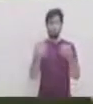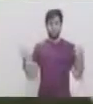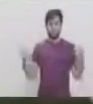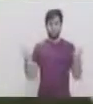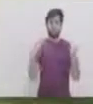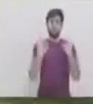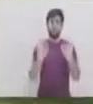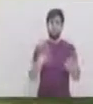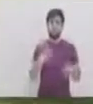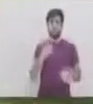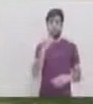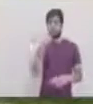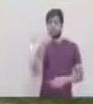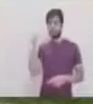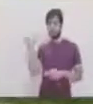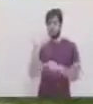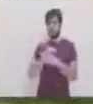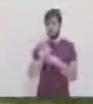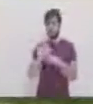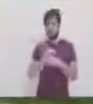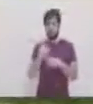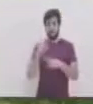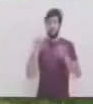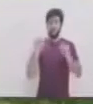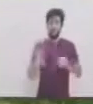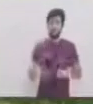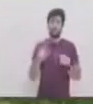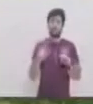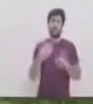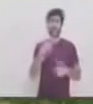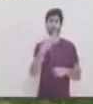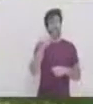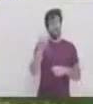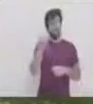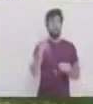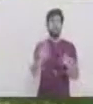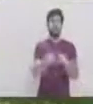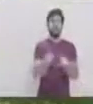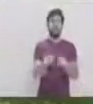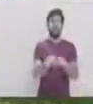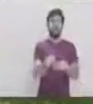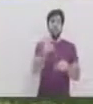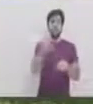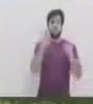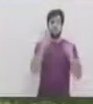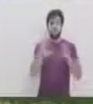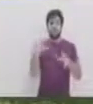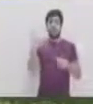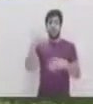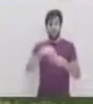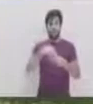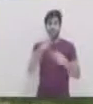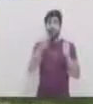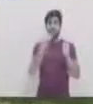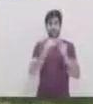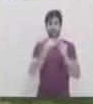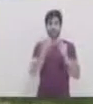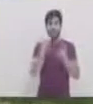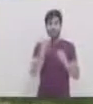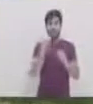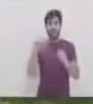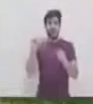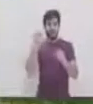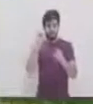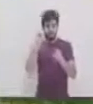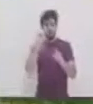inseparables. Esperamos que con estas frases ustedes puedan practicar con las personas que tengan en casa, con algún adulto,